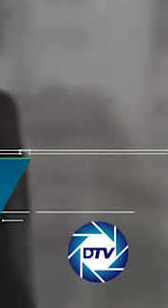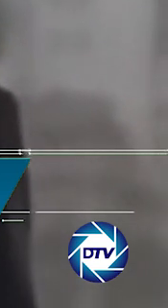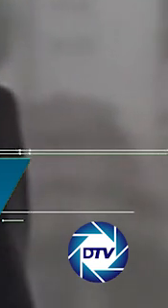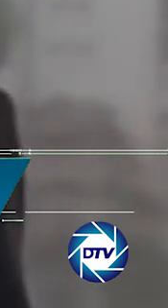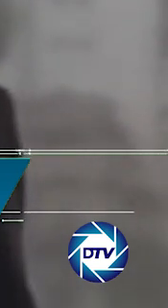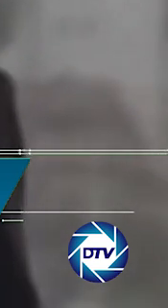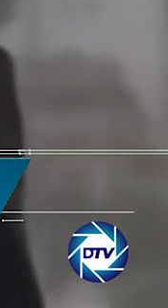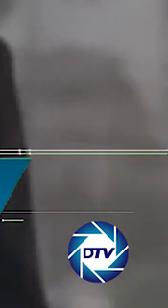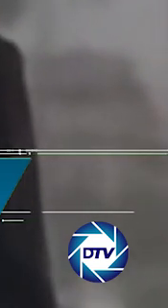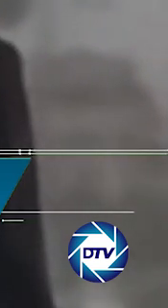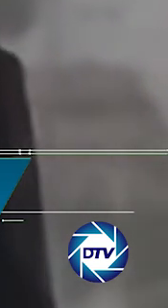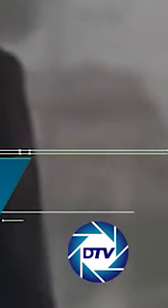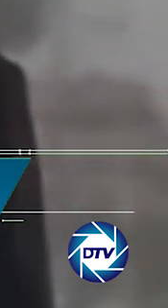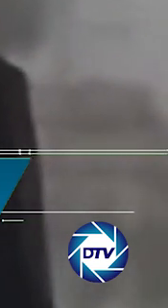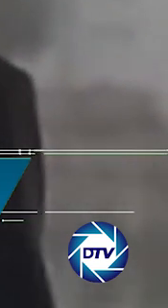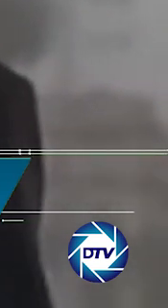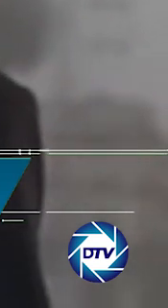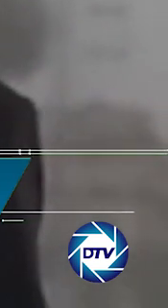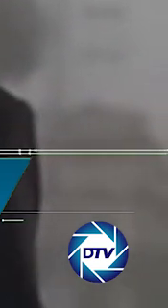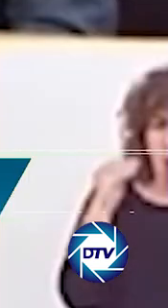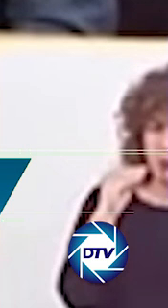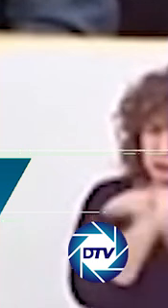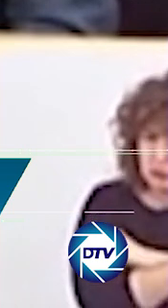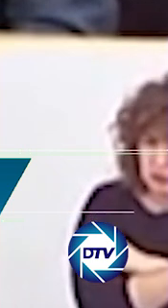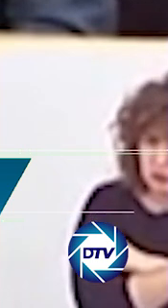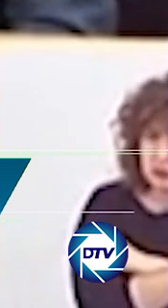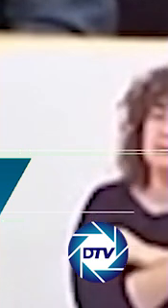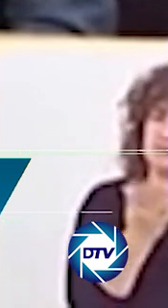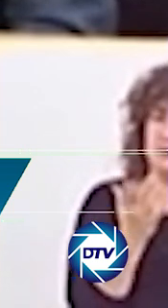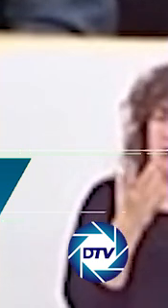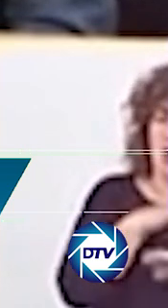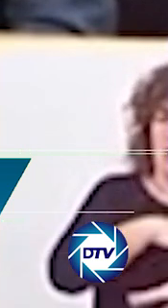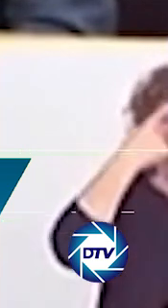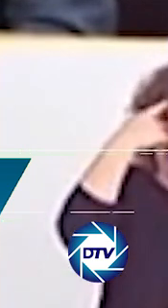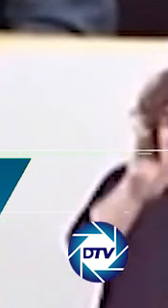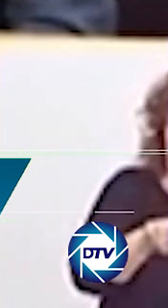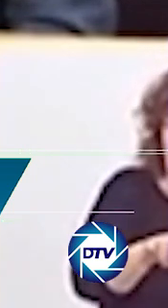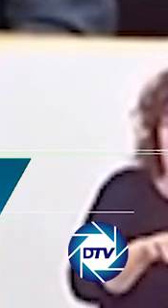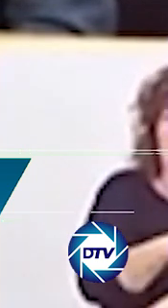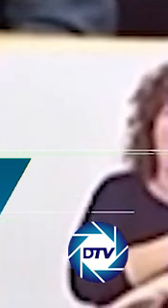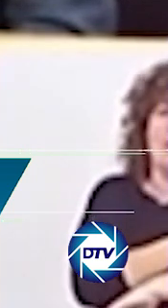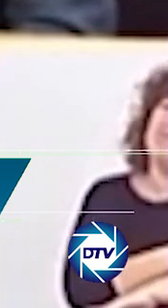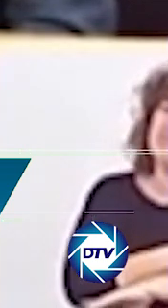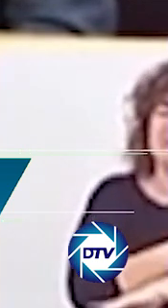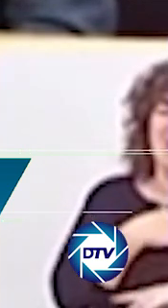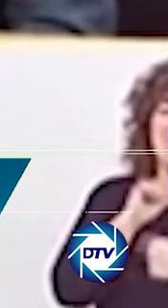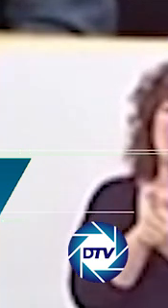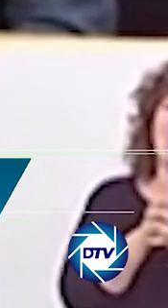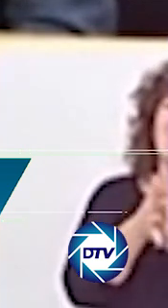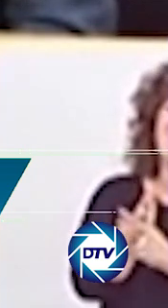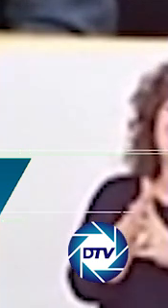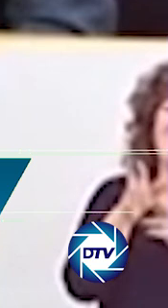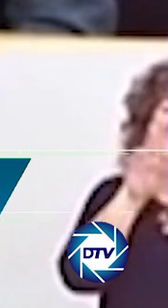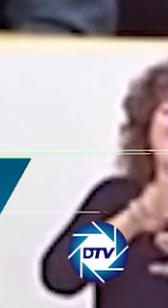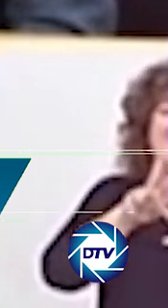hambre eso son experimentos socialistas exactamente igual que es un experimento socialista sacar al